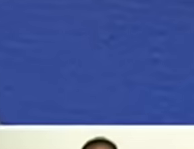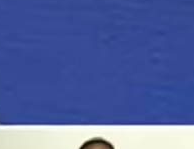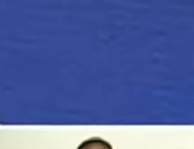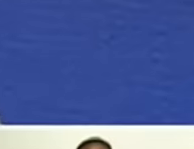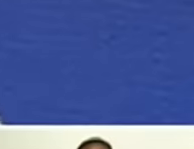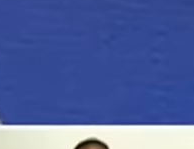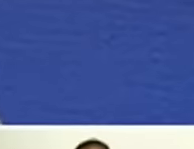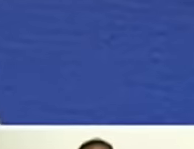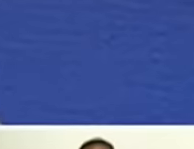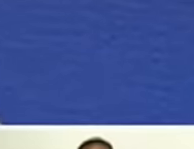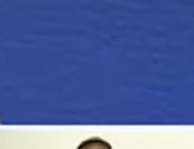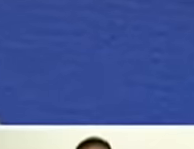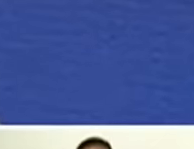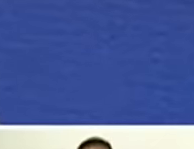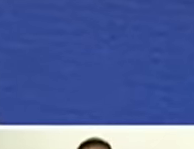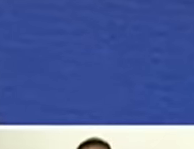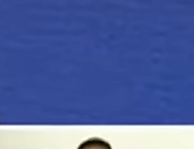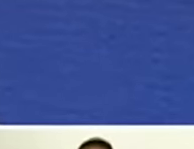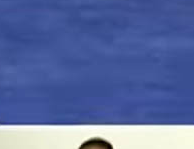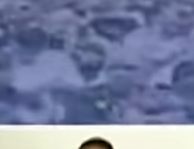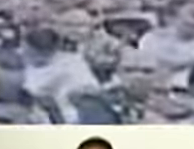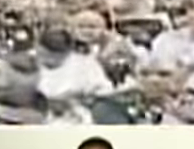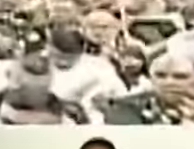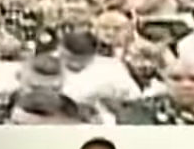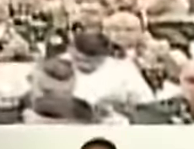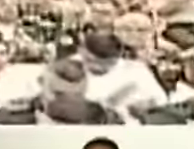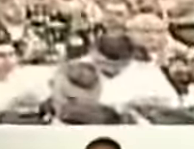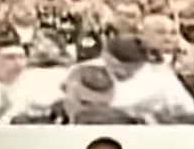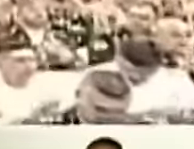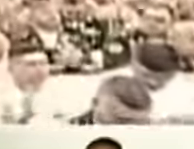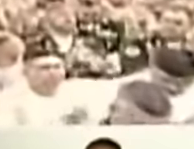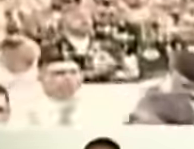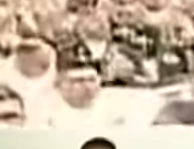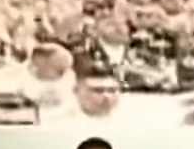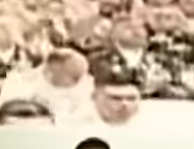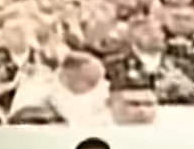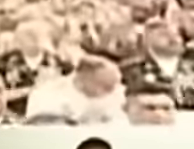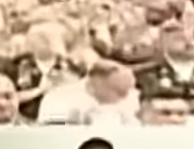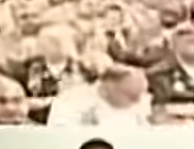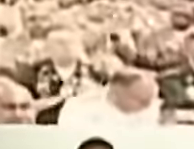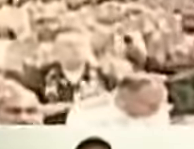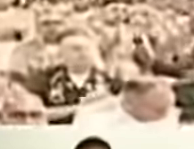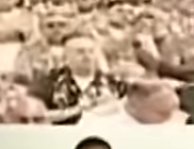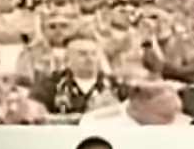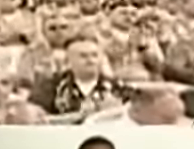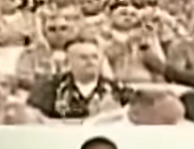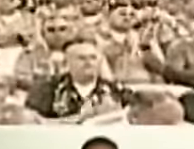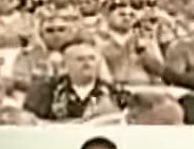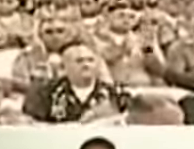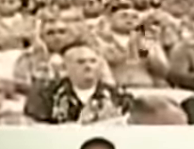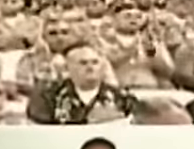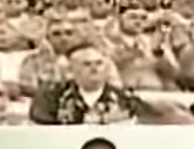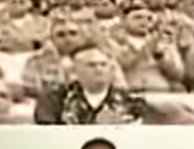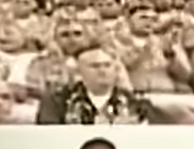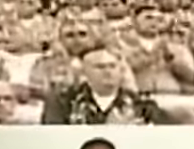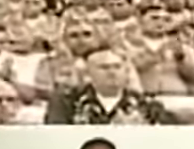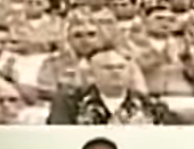mejor pueblo. Hoy tenemos una Fuerza Armada bien equipada, bien dispuesta, fuerte como